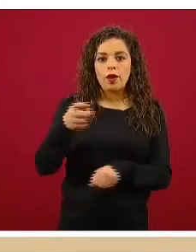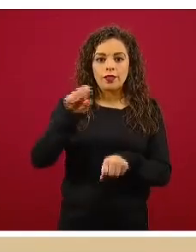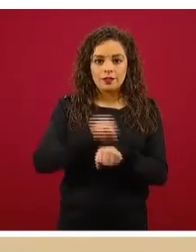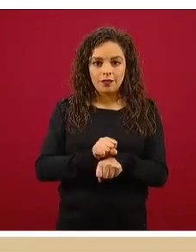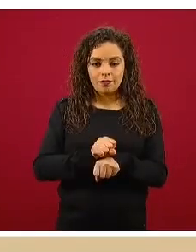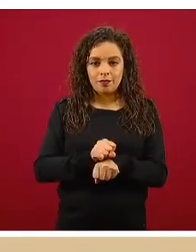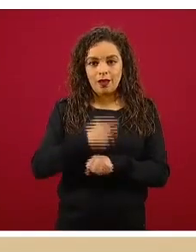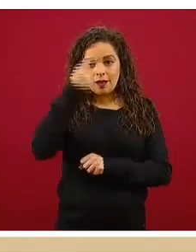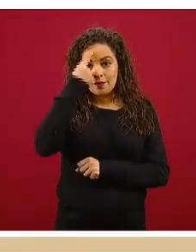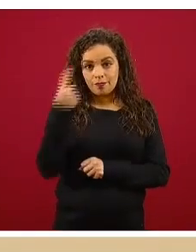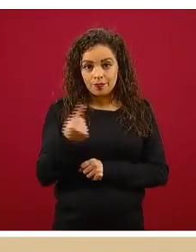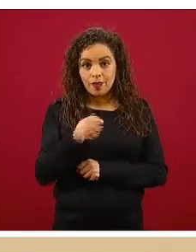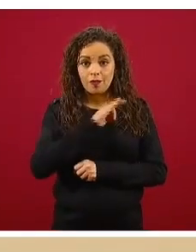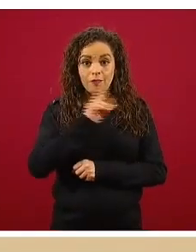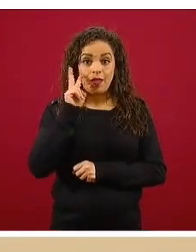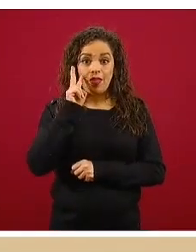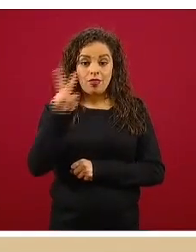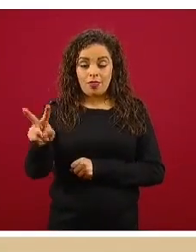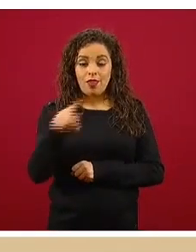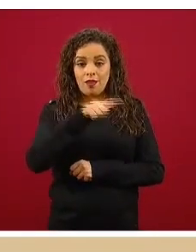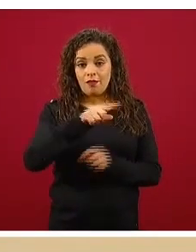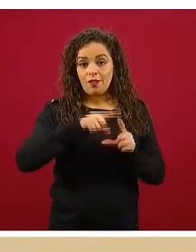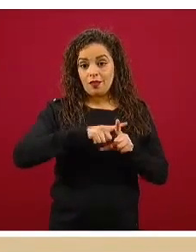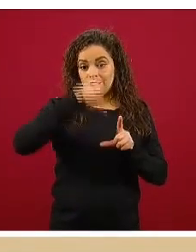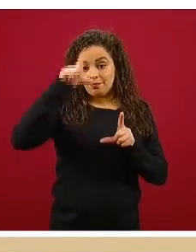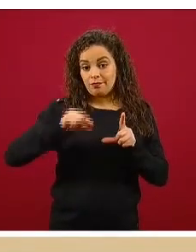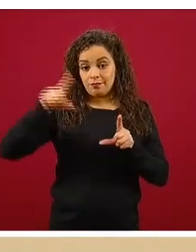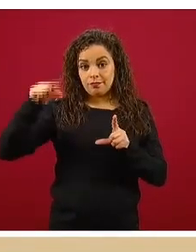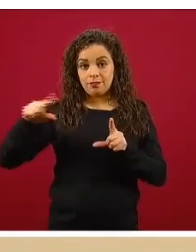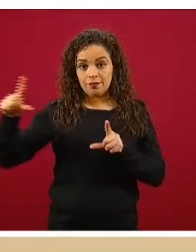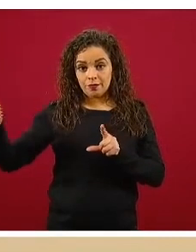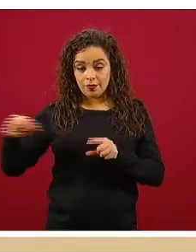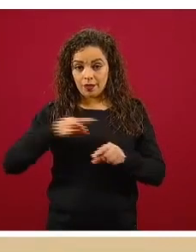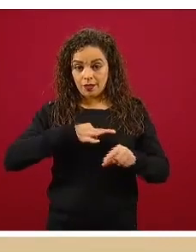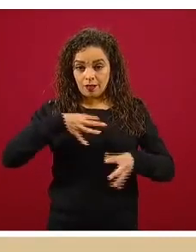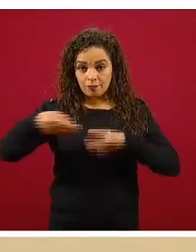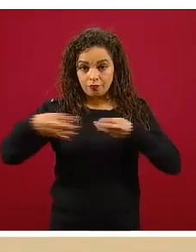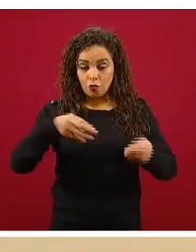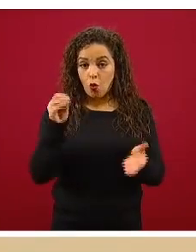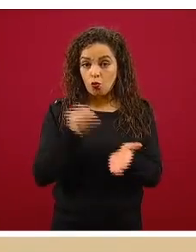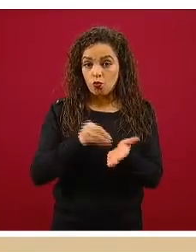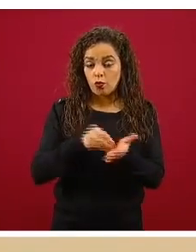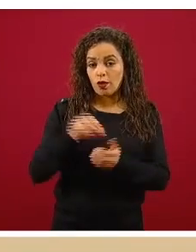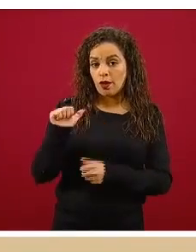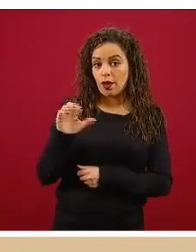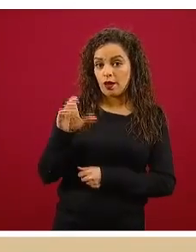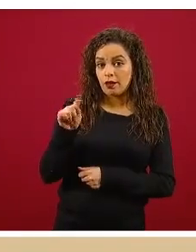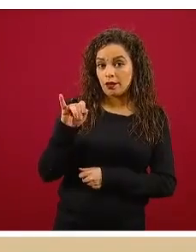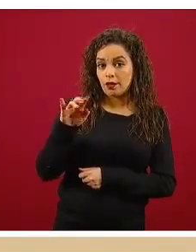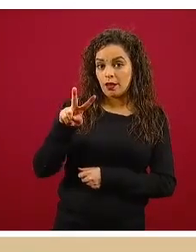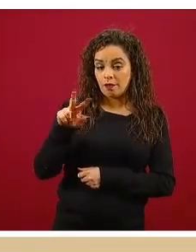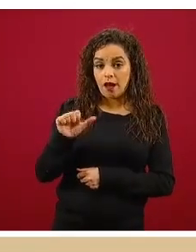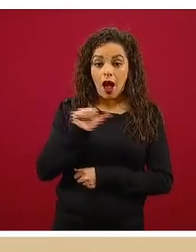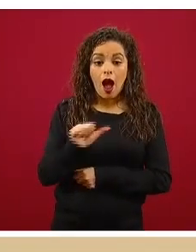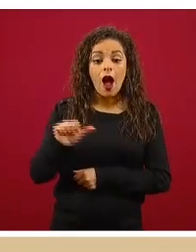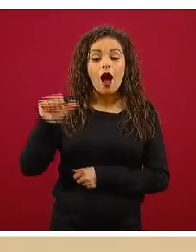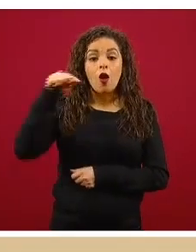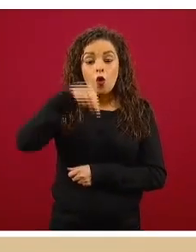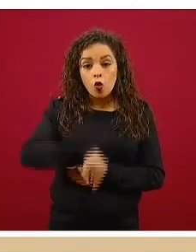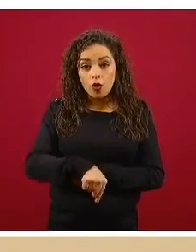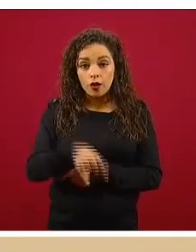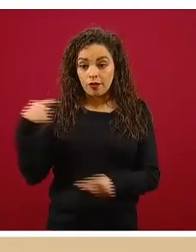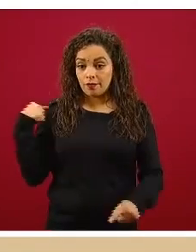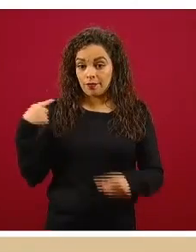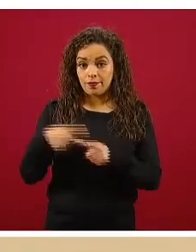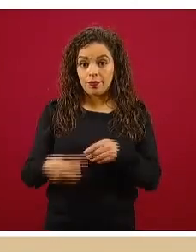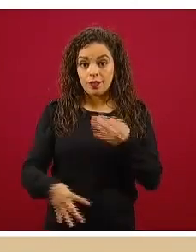estamos viendo la gráfica de la epidemia activa en México, estamos viendo la tasa de incidencia al día de hoy de los últimos 14 días,